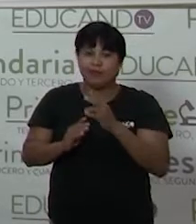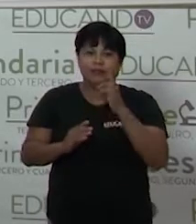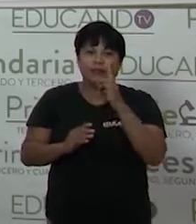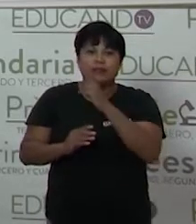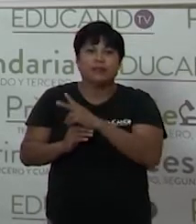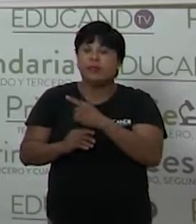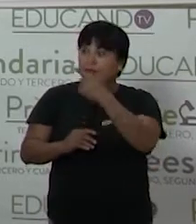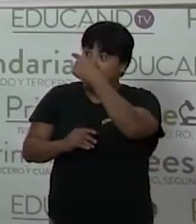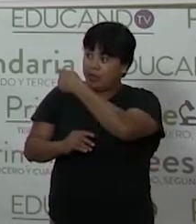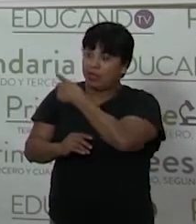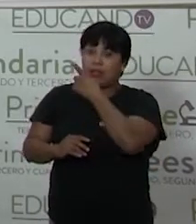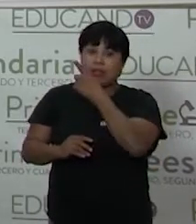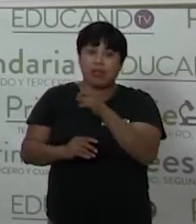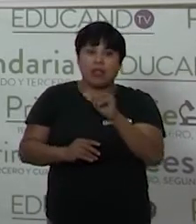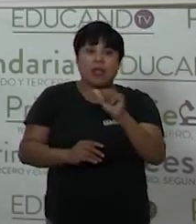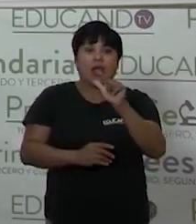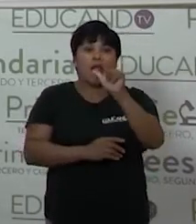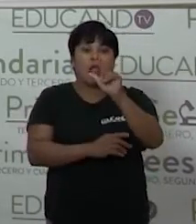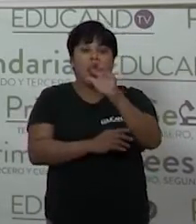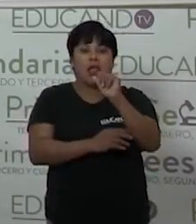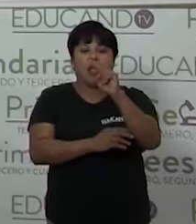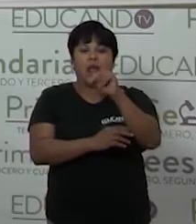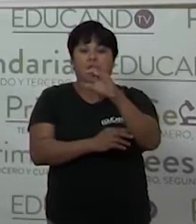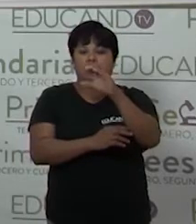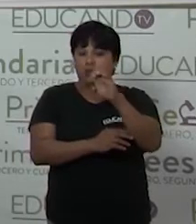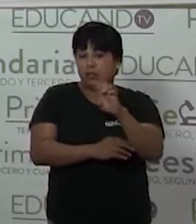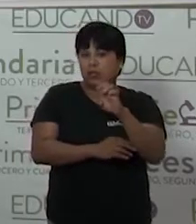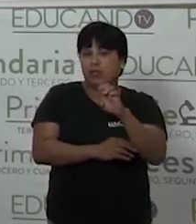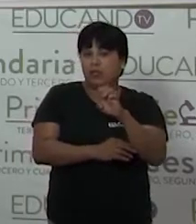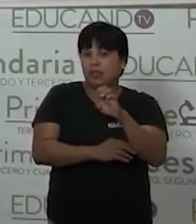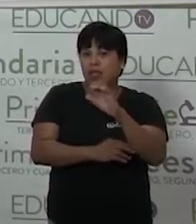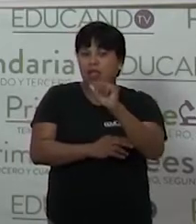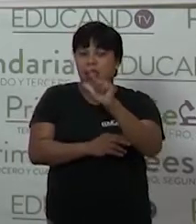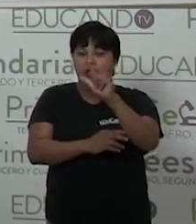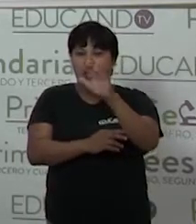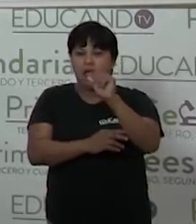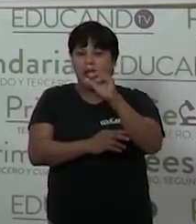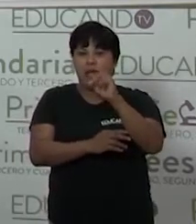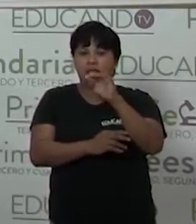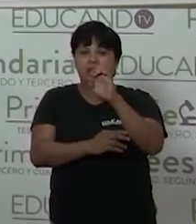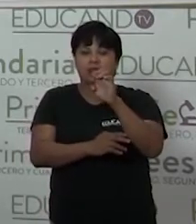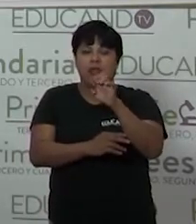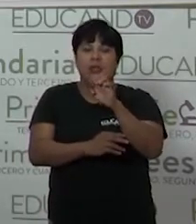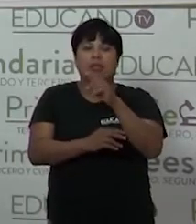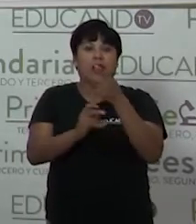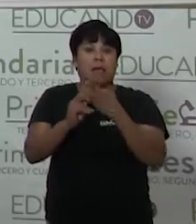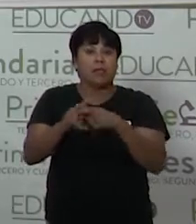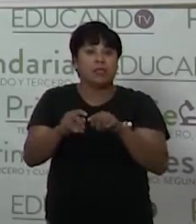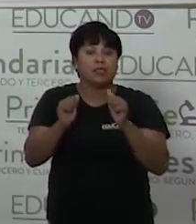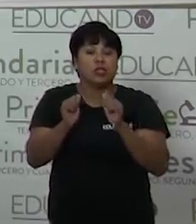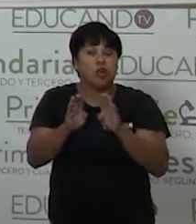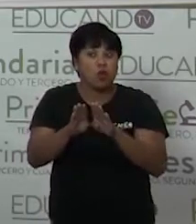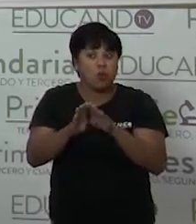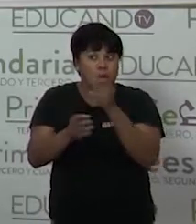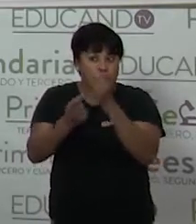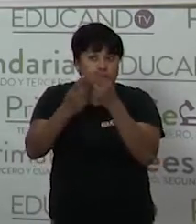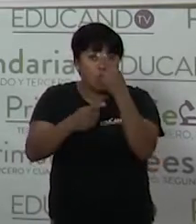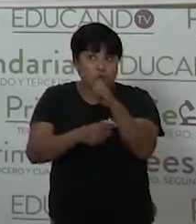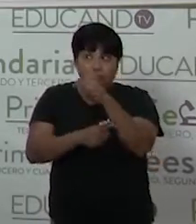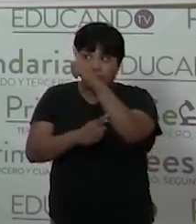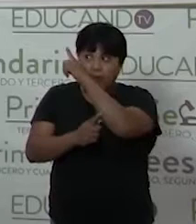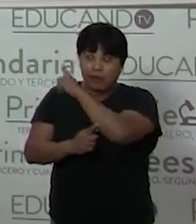aquí dice alcances alcances empieza como alguno de nuestros